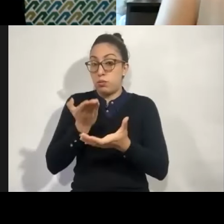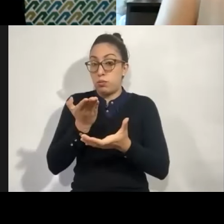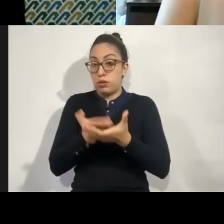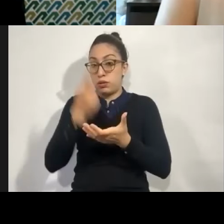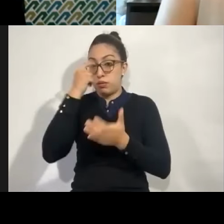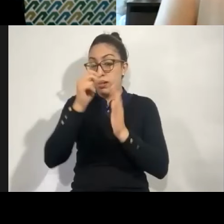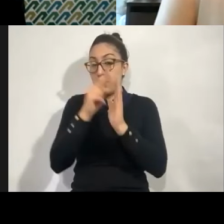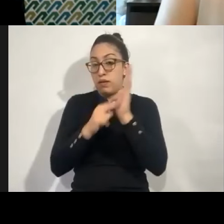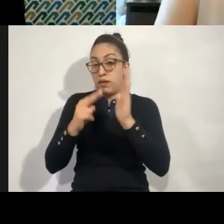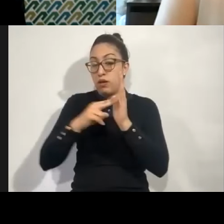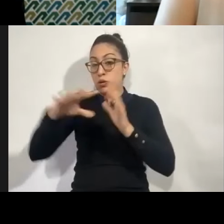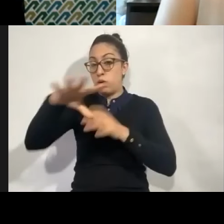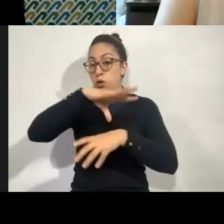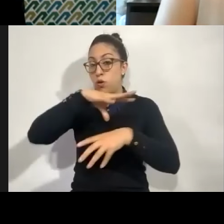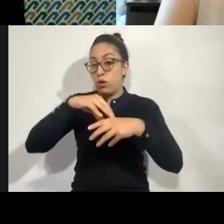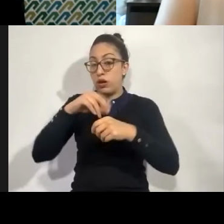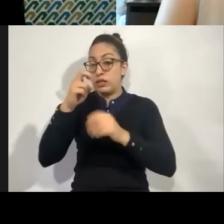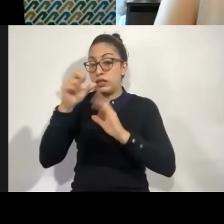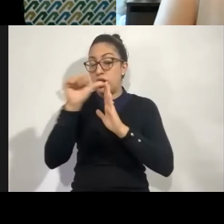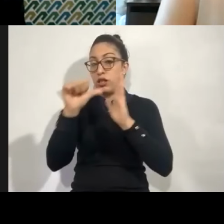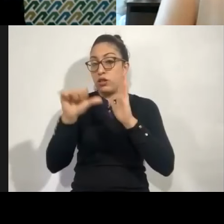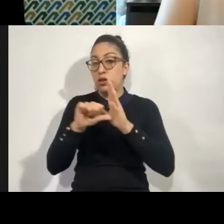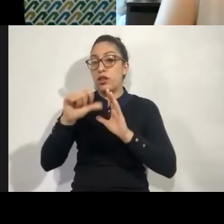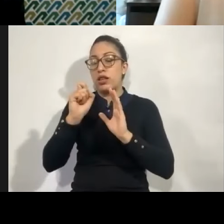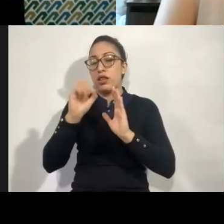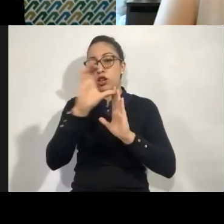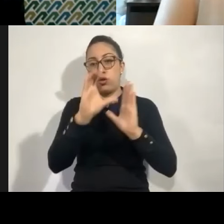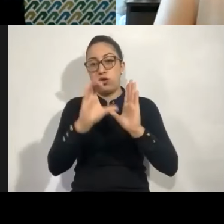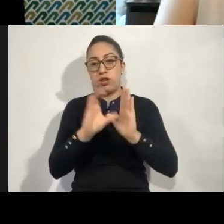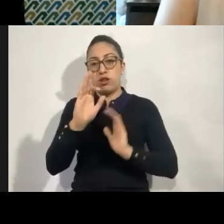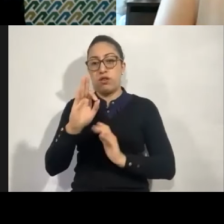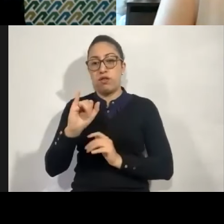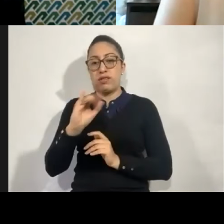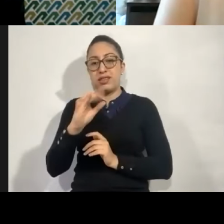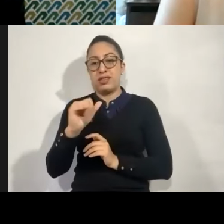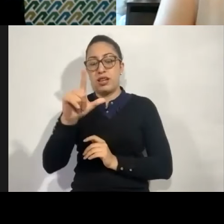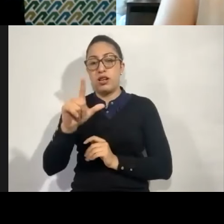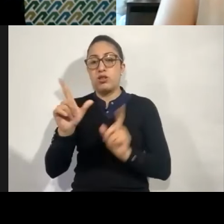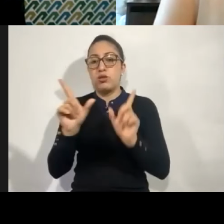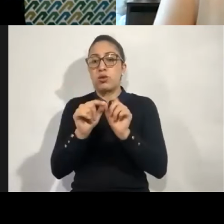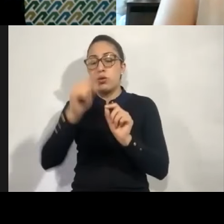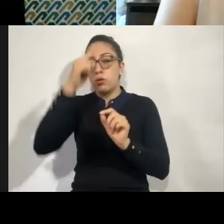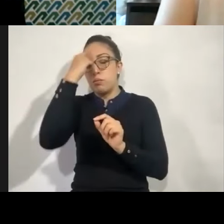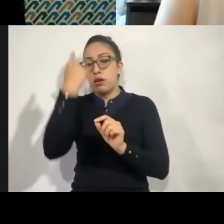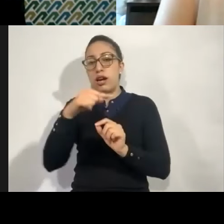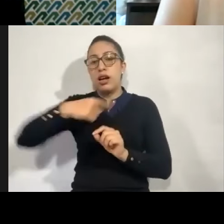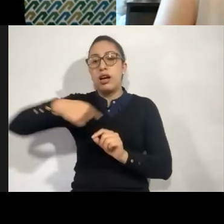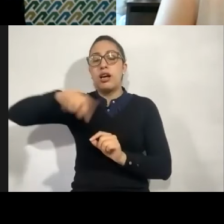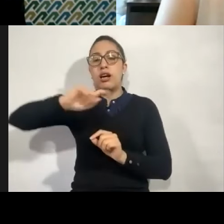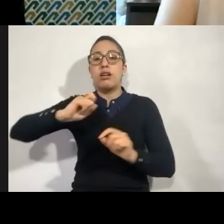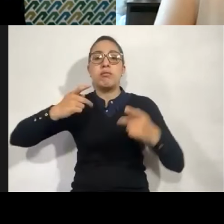artículos aplican únicamente para los casos de determinaciones presuntivas. Es decir,